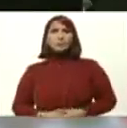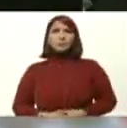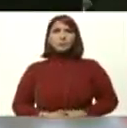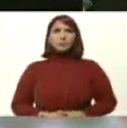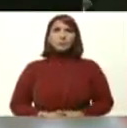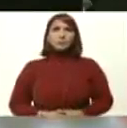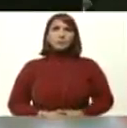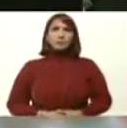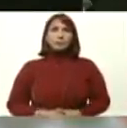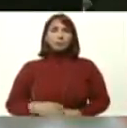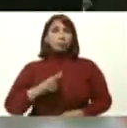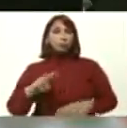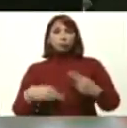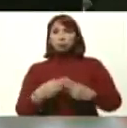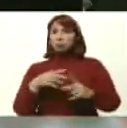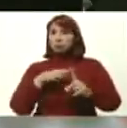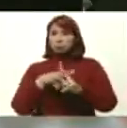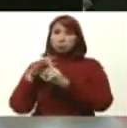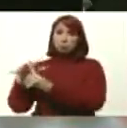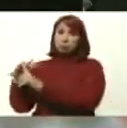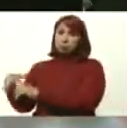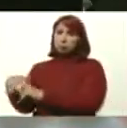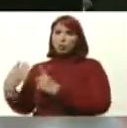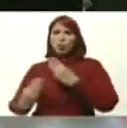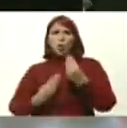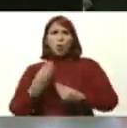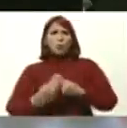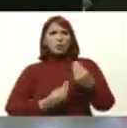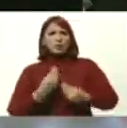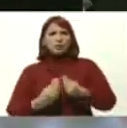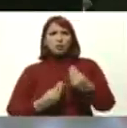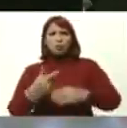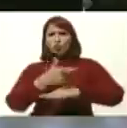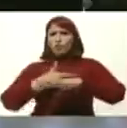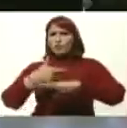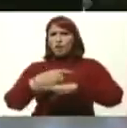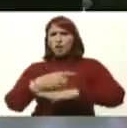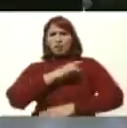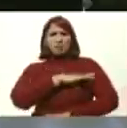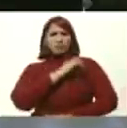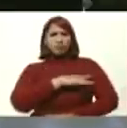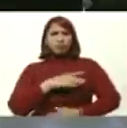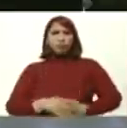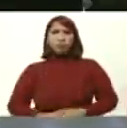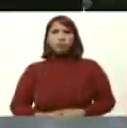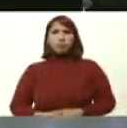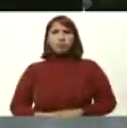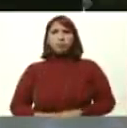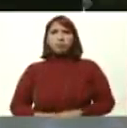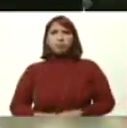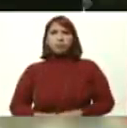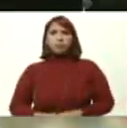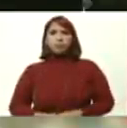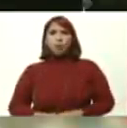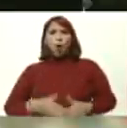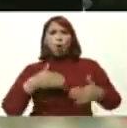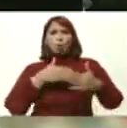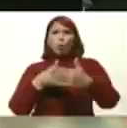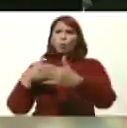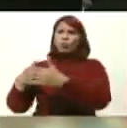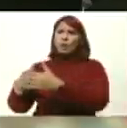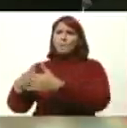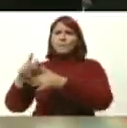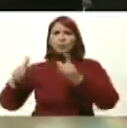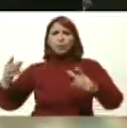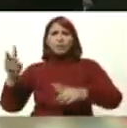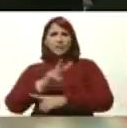Nunca hemos perseguido, como está haciendo el gobierno de Piñera y la derecha pinochetista, a nuestros compatriotas y connacionales allá